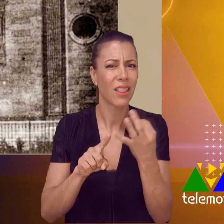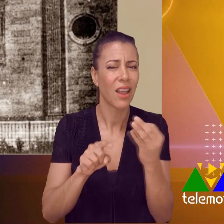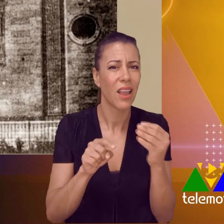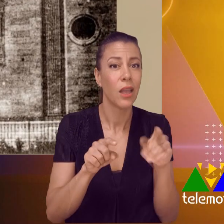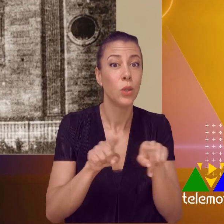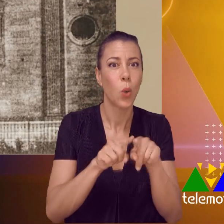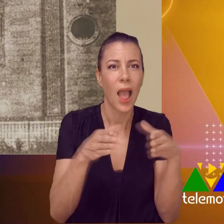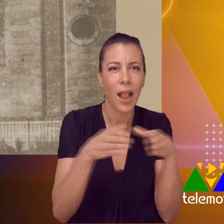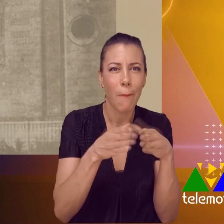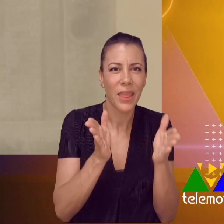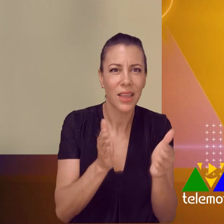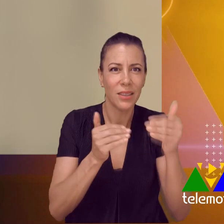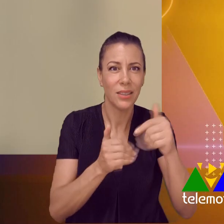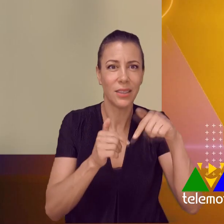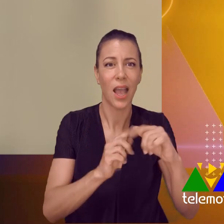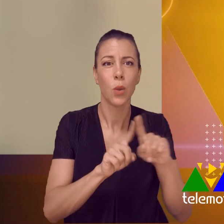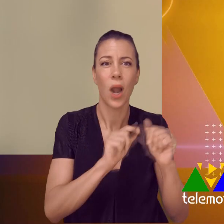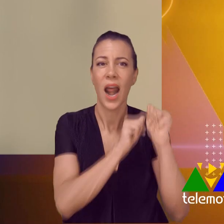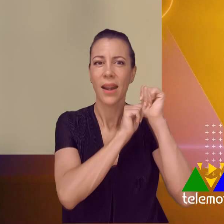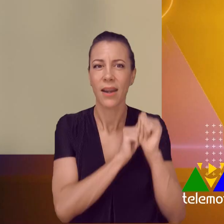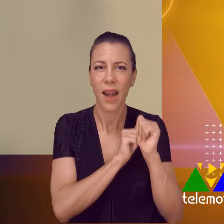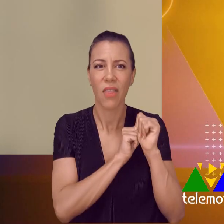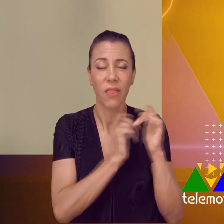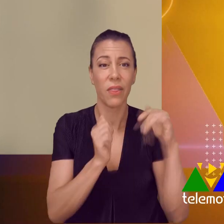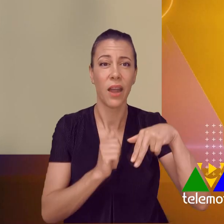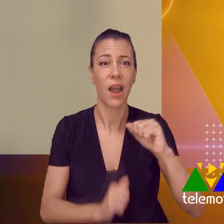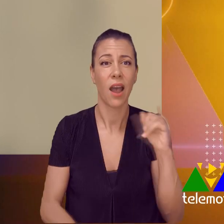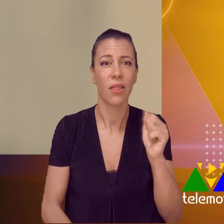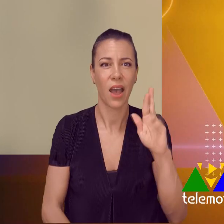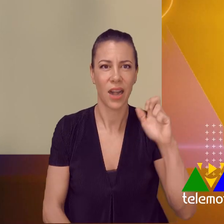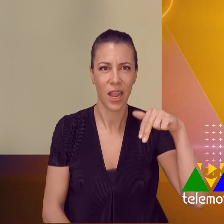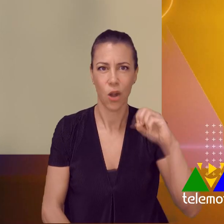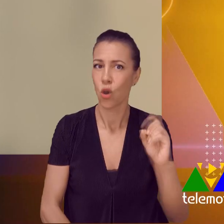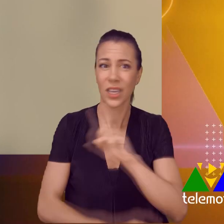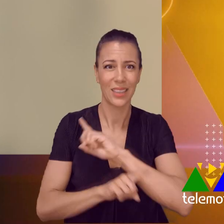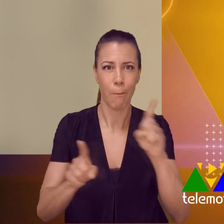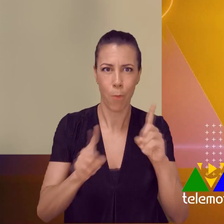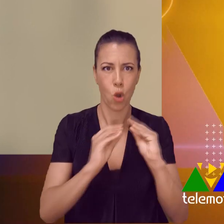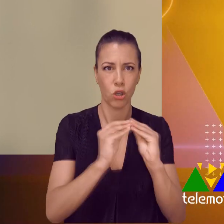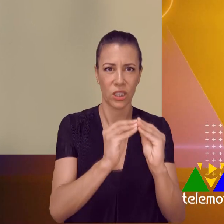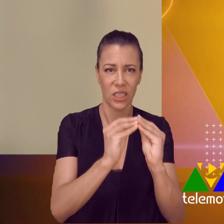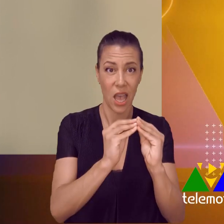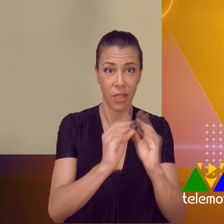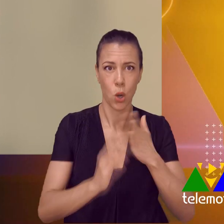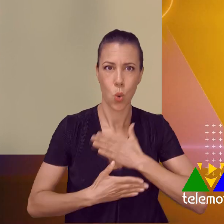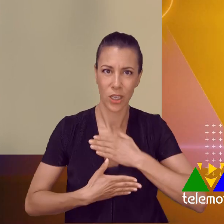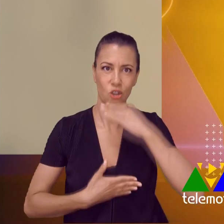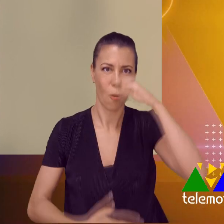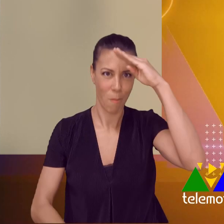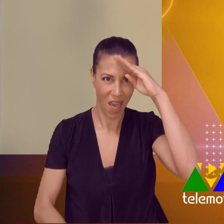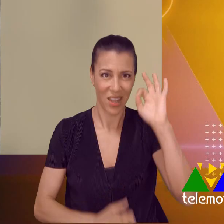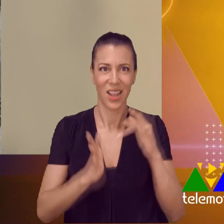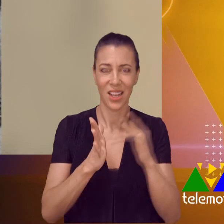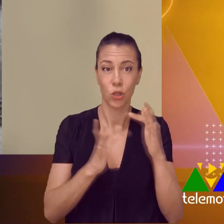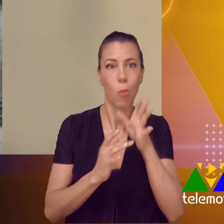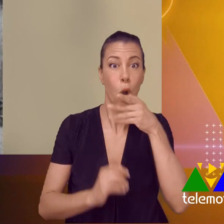del Nazareno, que tampoco se restaura. También se cae con el polvorín y tampoco se restaura la capilla de nuestro Padre Jesús Nazareno, a pesar de que era el